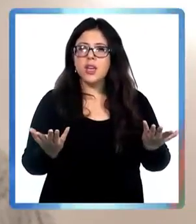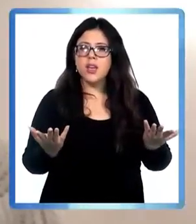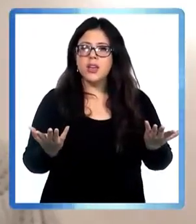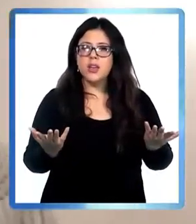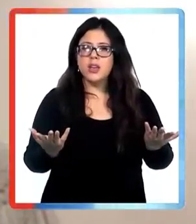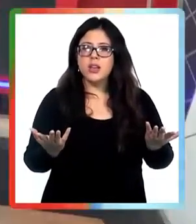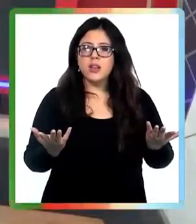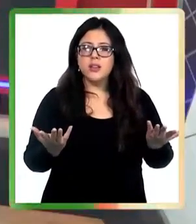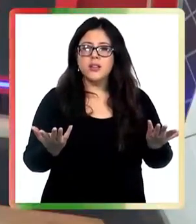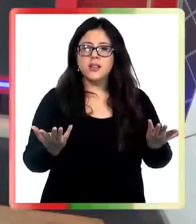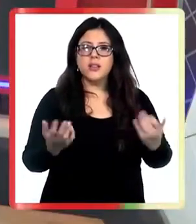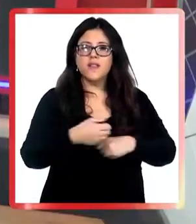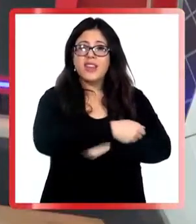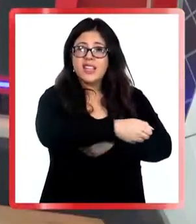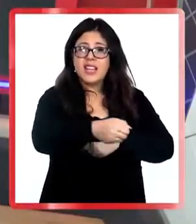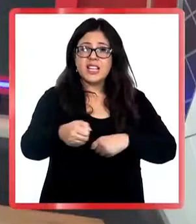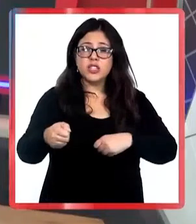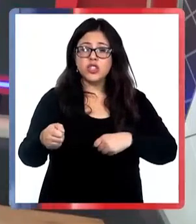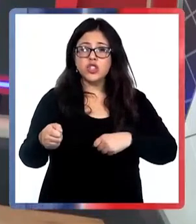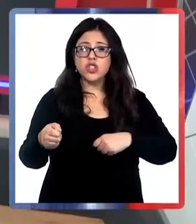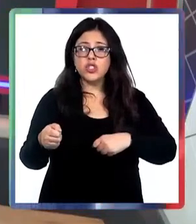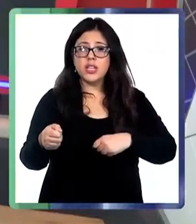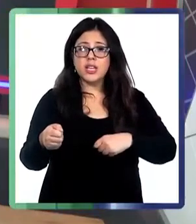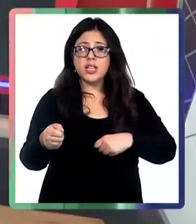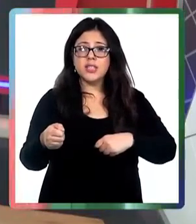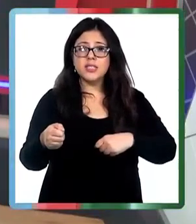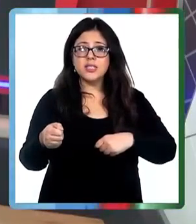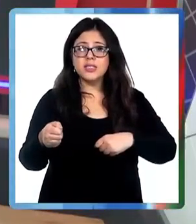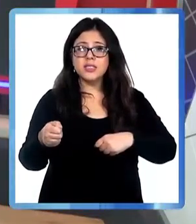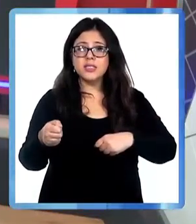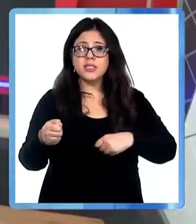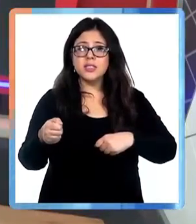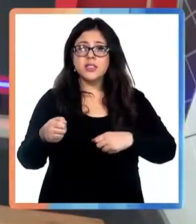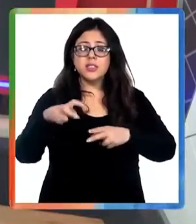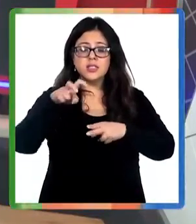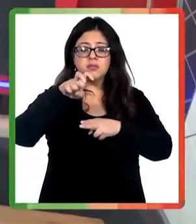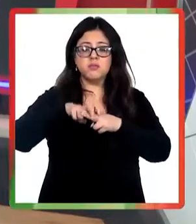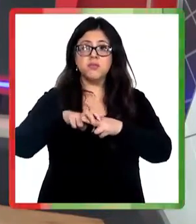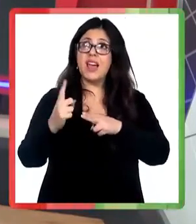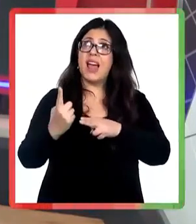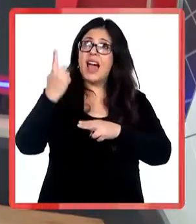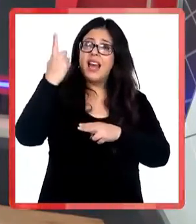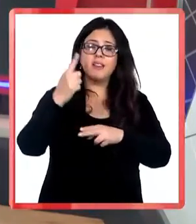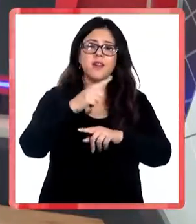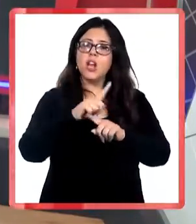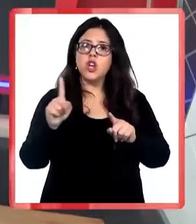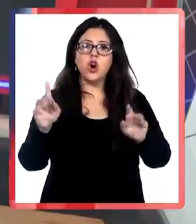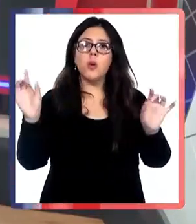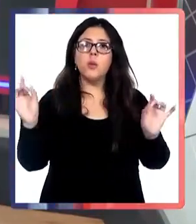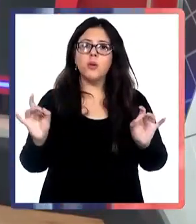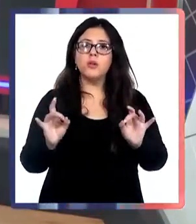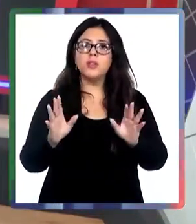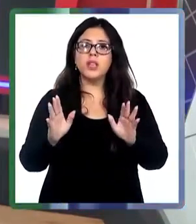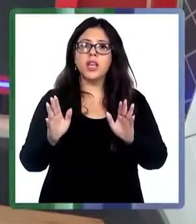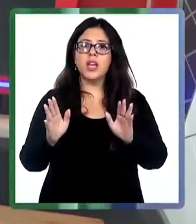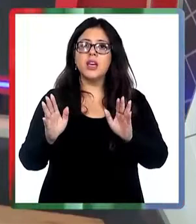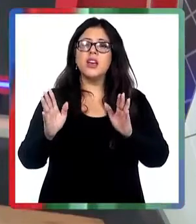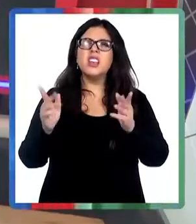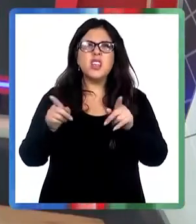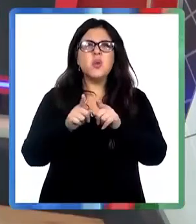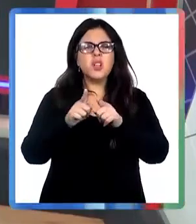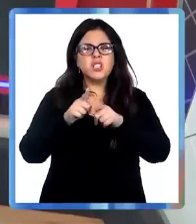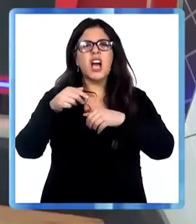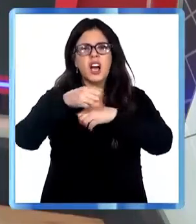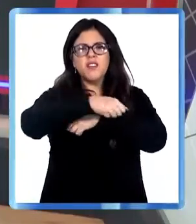ventilaciones digamos, no directo en la altura de donde están sentados los alumnos, sino quizás hacerlas con ventanales un poco